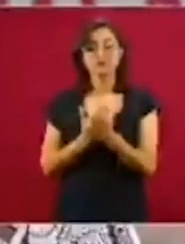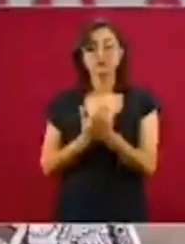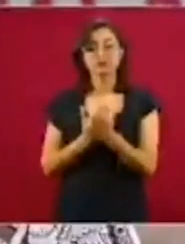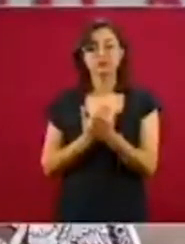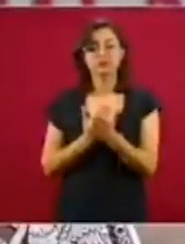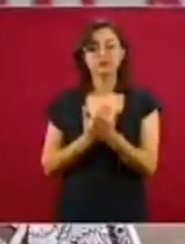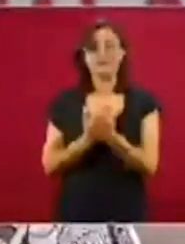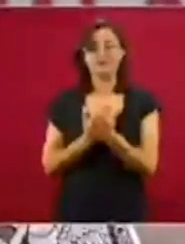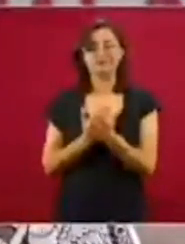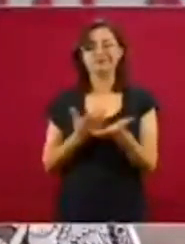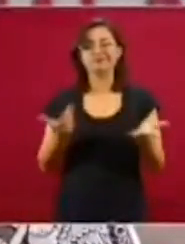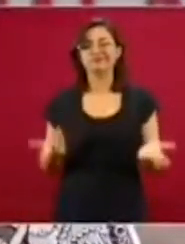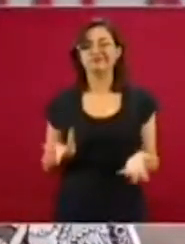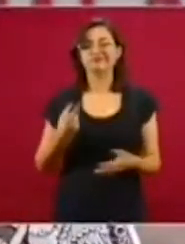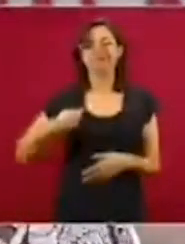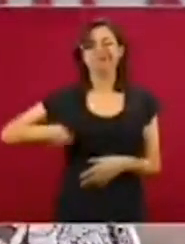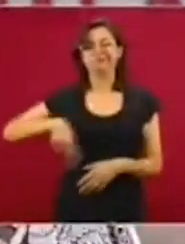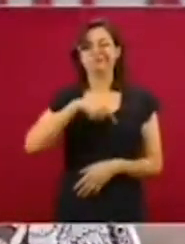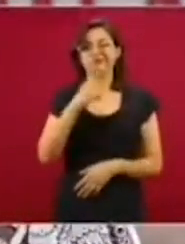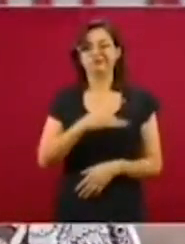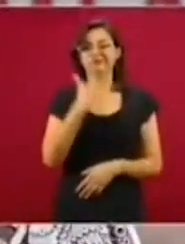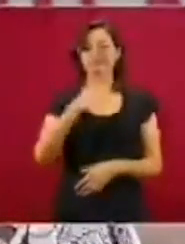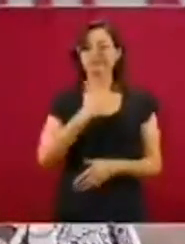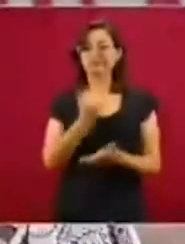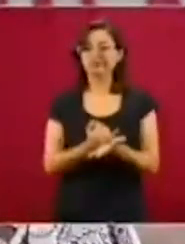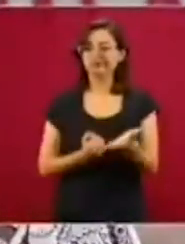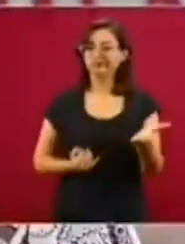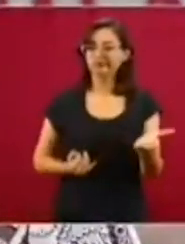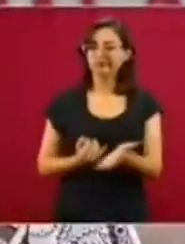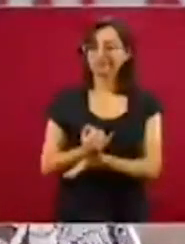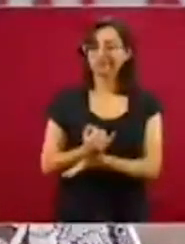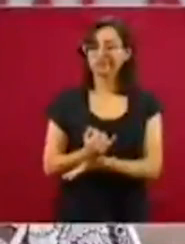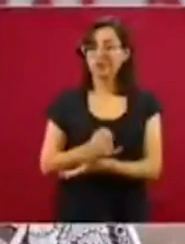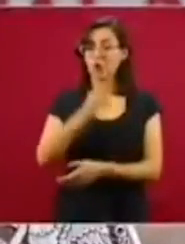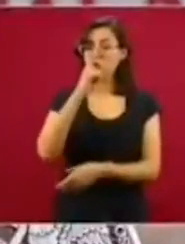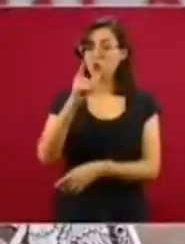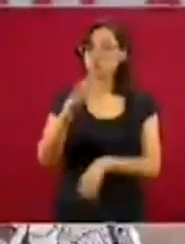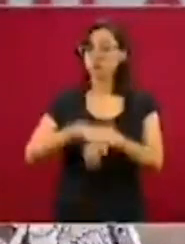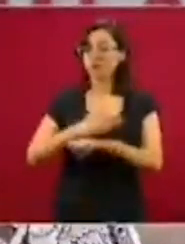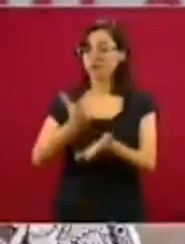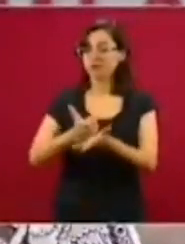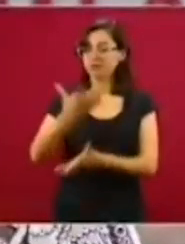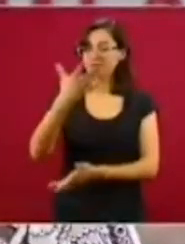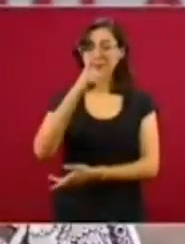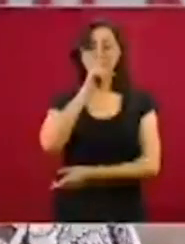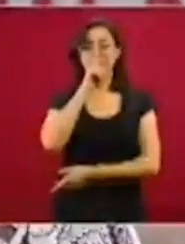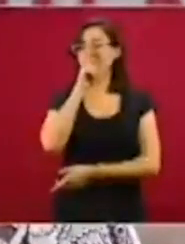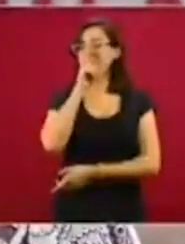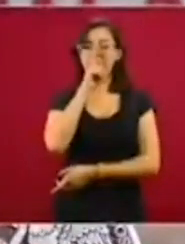Y tomamos la decisión también de no aumentar las tarifas